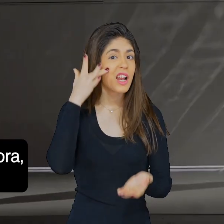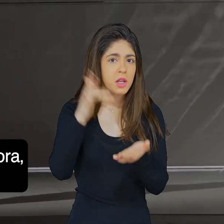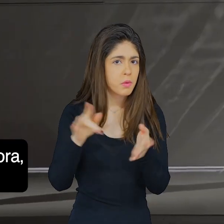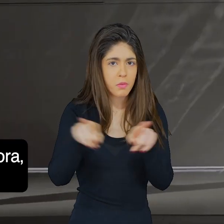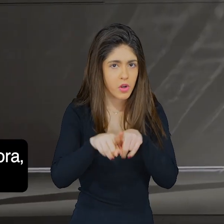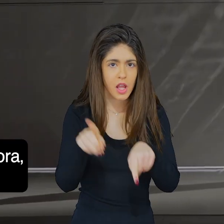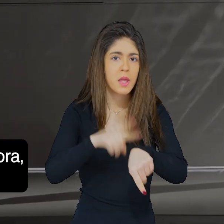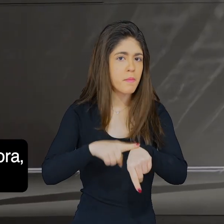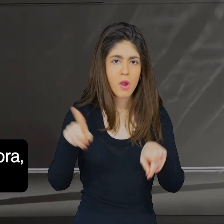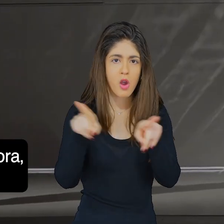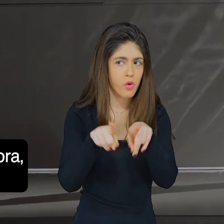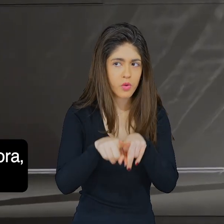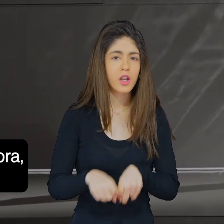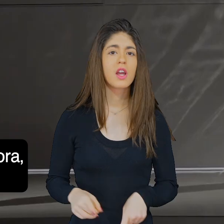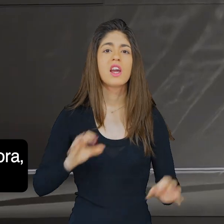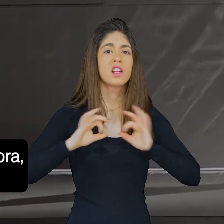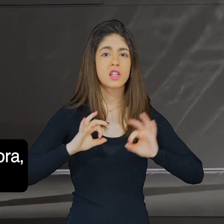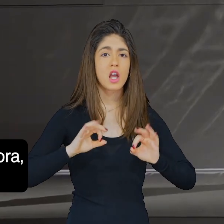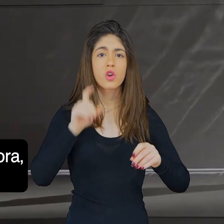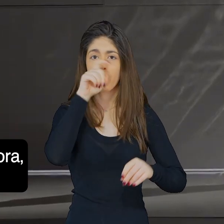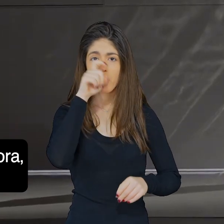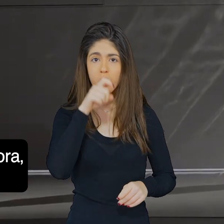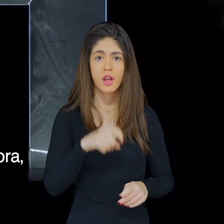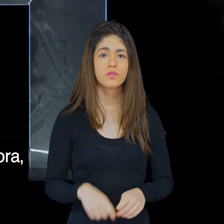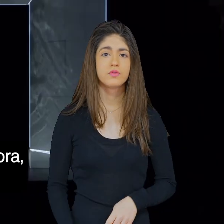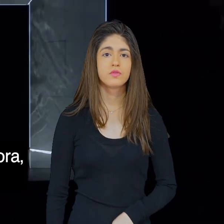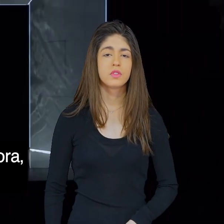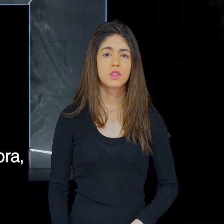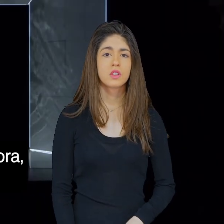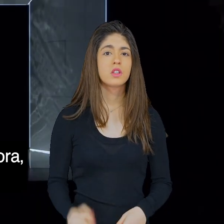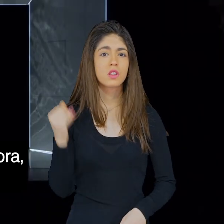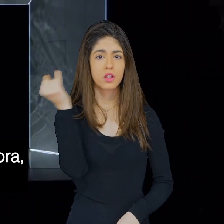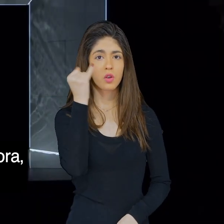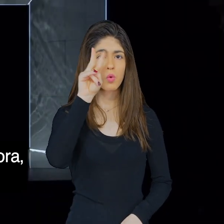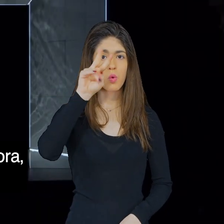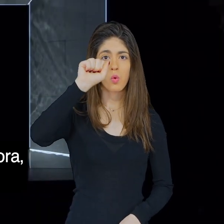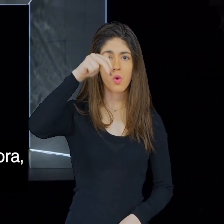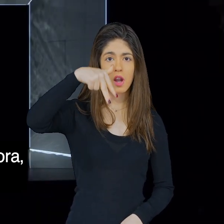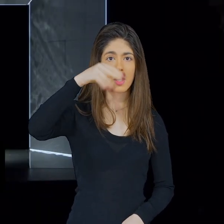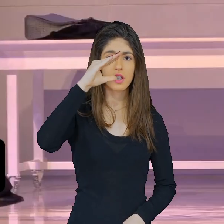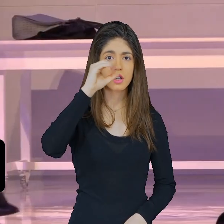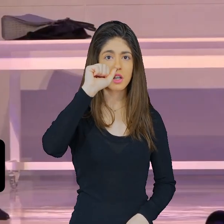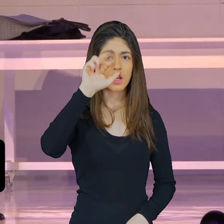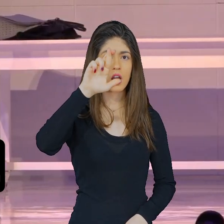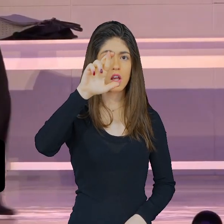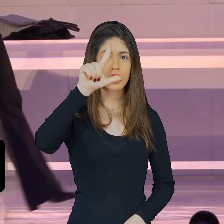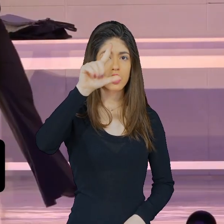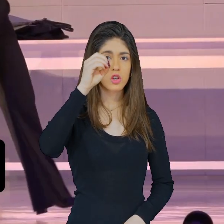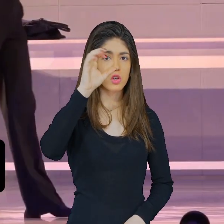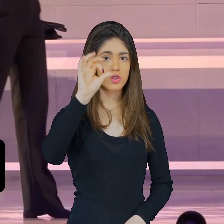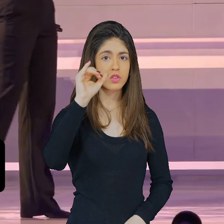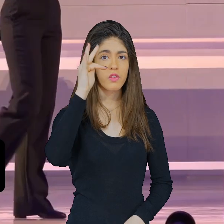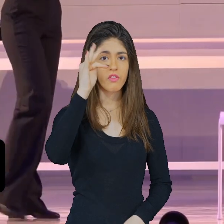Ese mismo día y a la misma hora, pero en el Teatro Góngora, Juan Carlos Fischer y Vicky Luengo traen a Córdoba la obra Prima